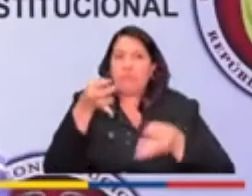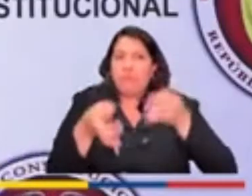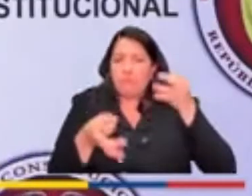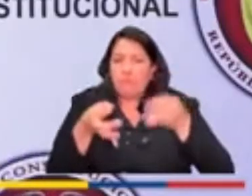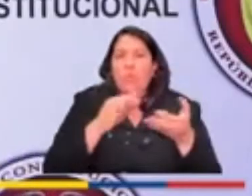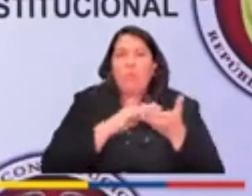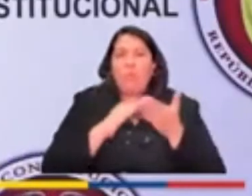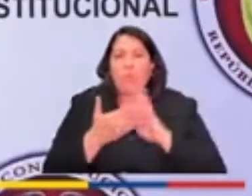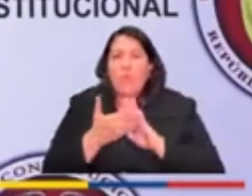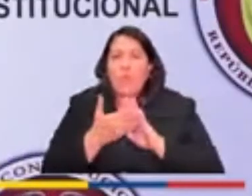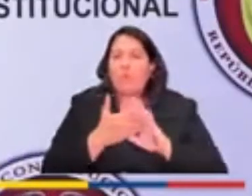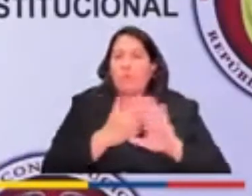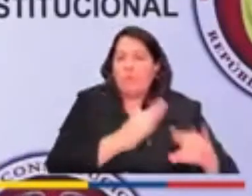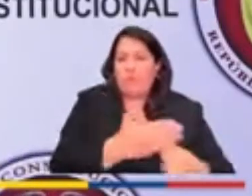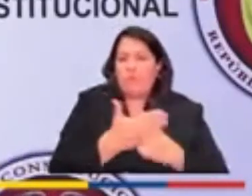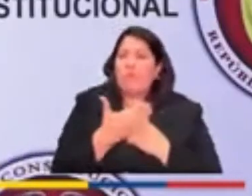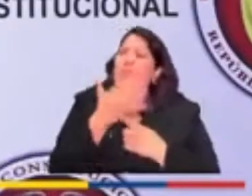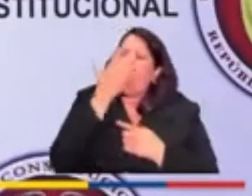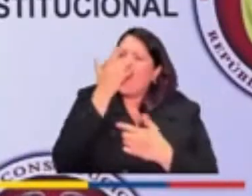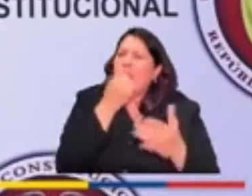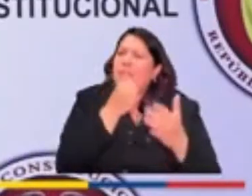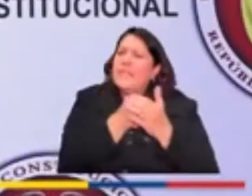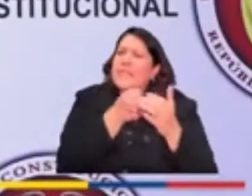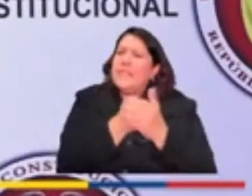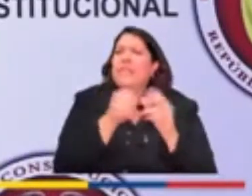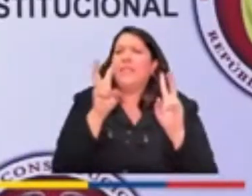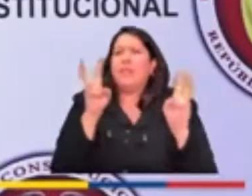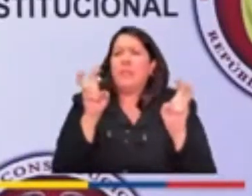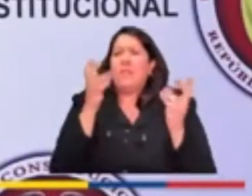comunidades. ¿Por qué estoy insistiendo tanto en esto?